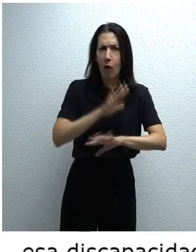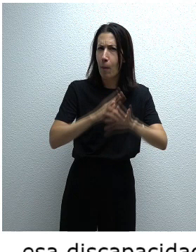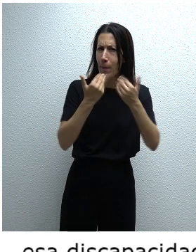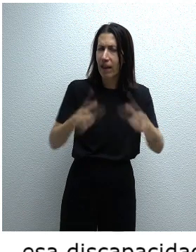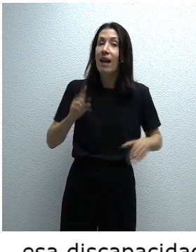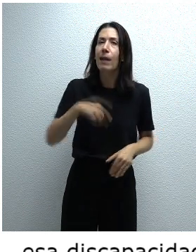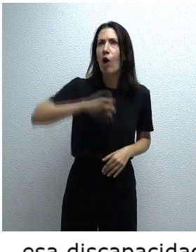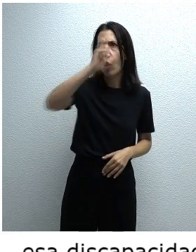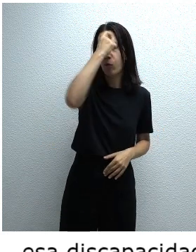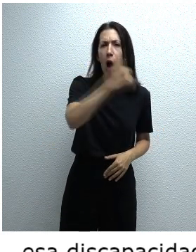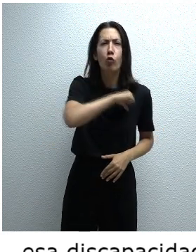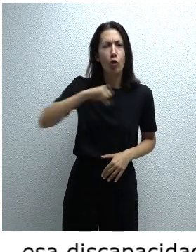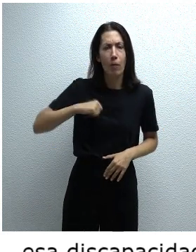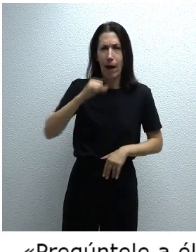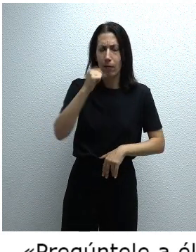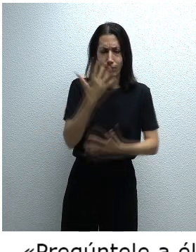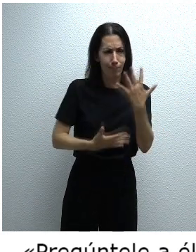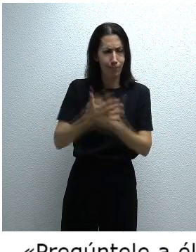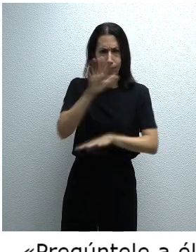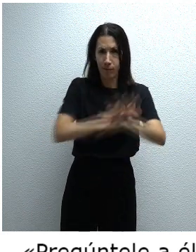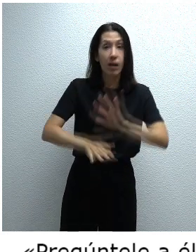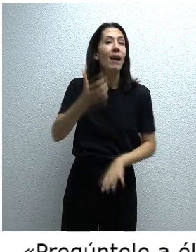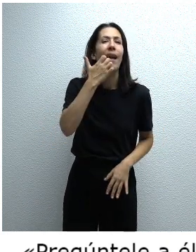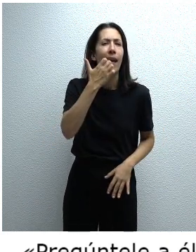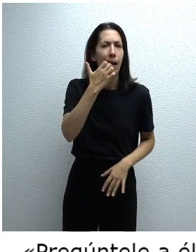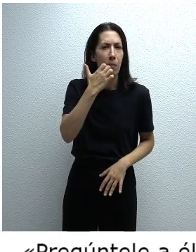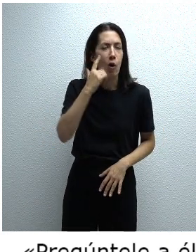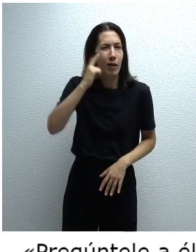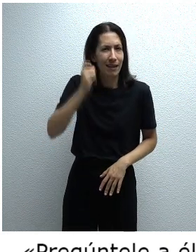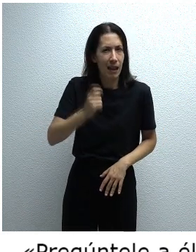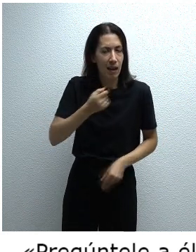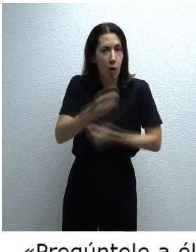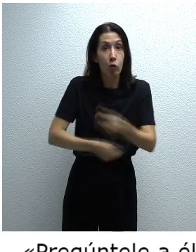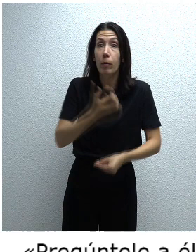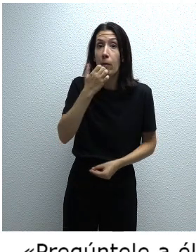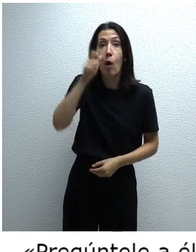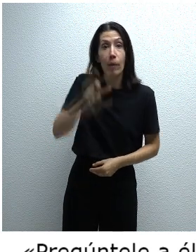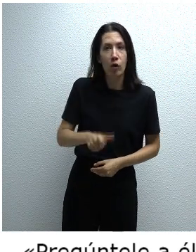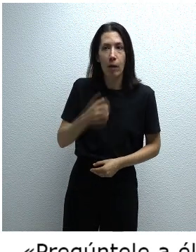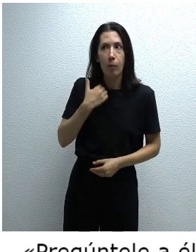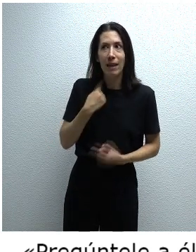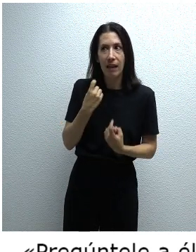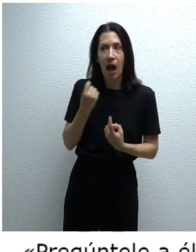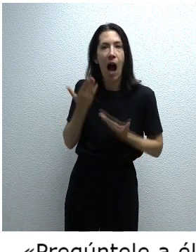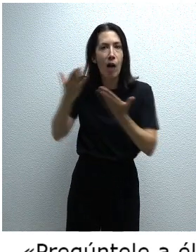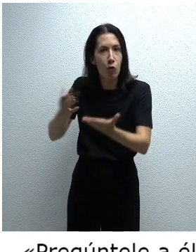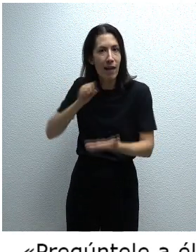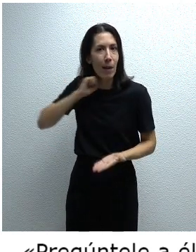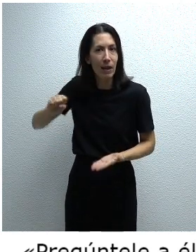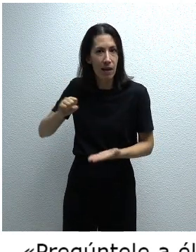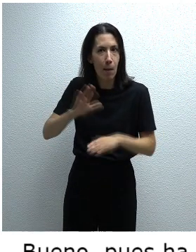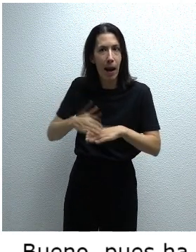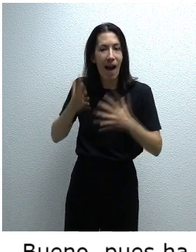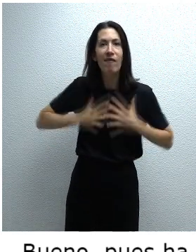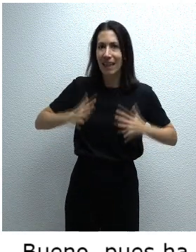concepto de autonomía. Yo siempre pongo el ejemplo, una persona puede ser dependiente para vestirse, necesitar ayuda de